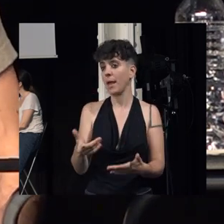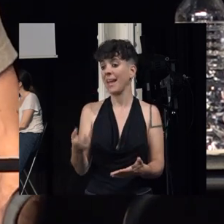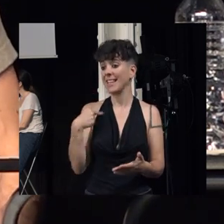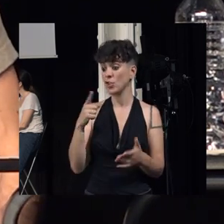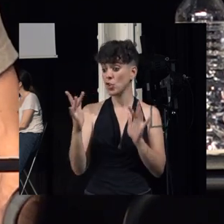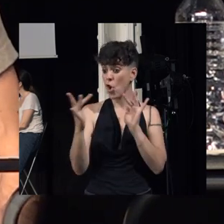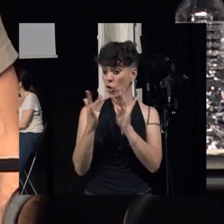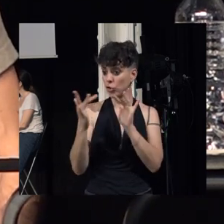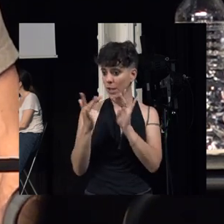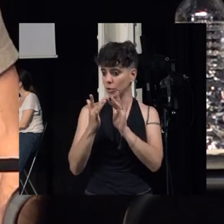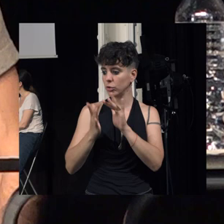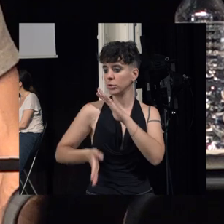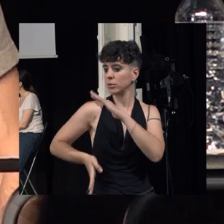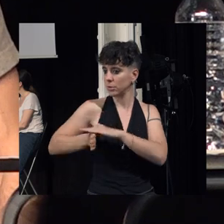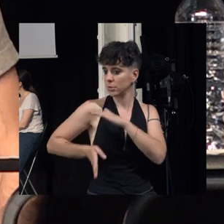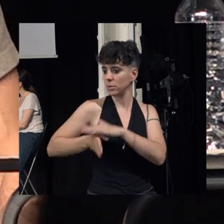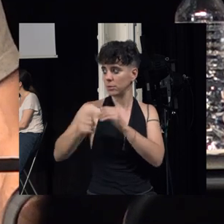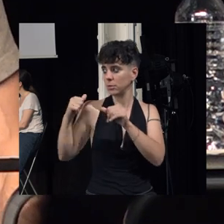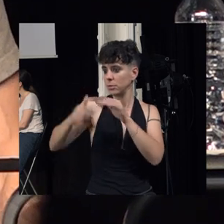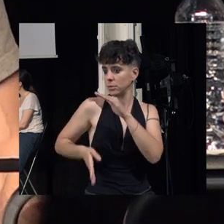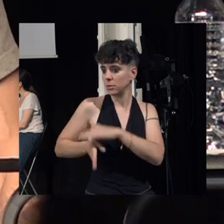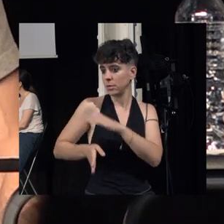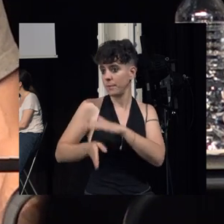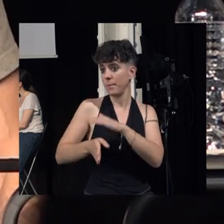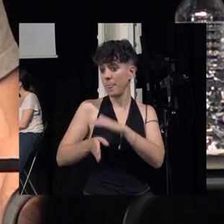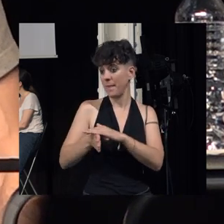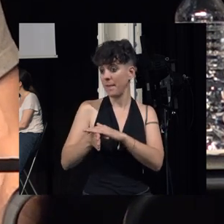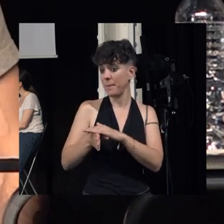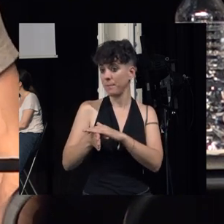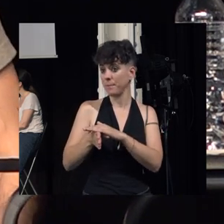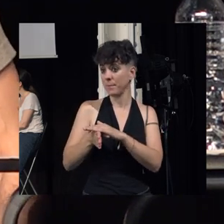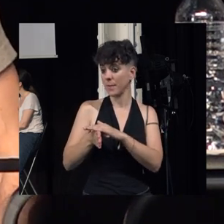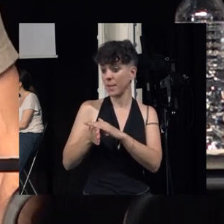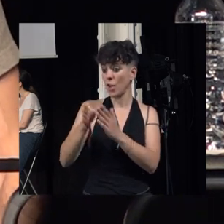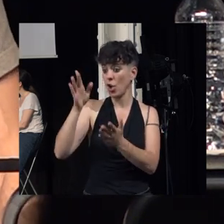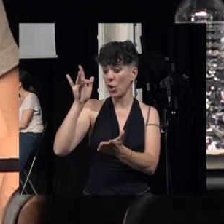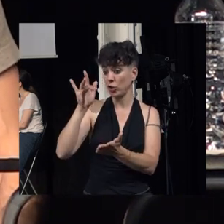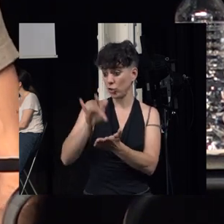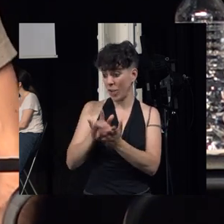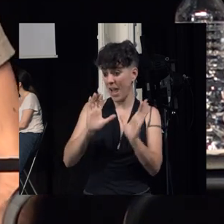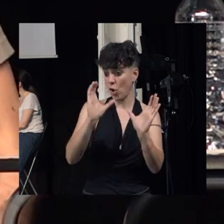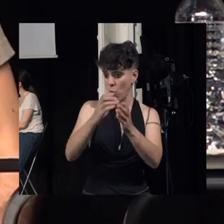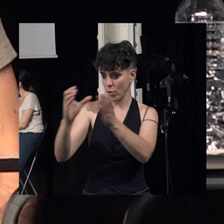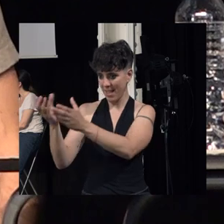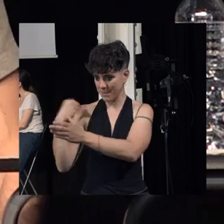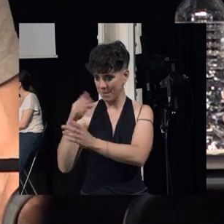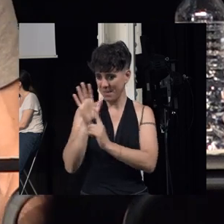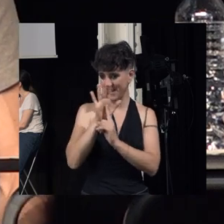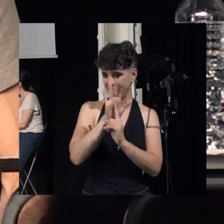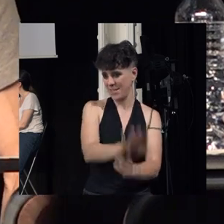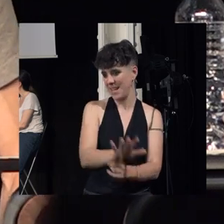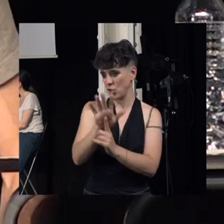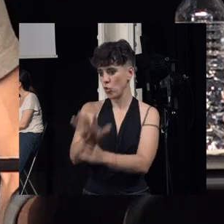Esos contactos se mantuvieron y el simple hecho de que en el momento de expulsión de esas comunidades